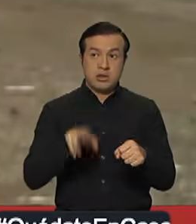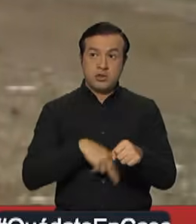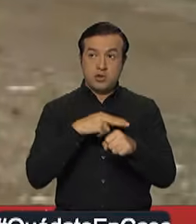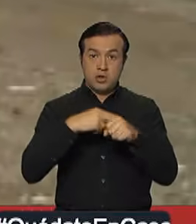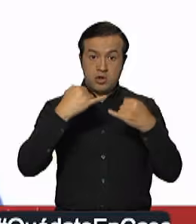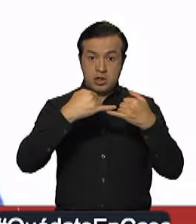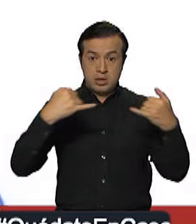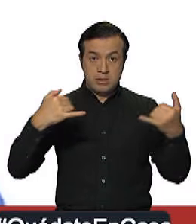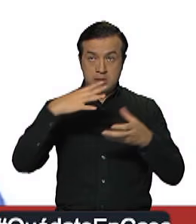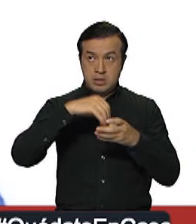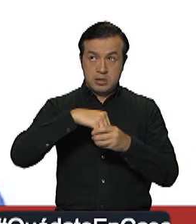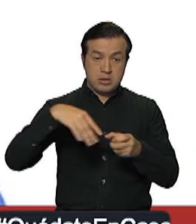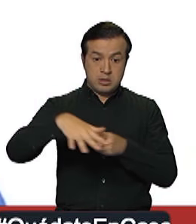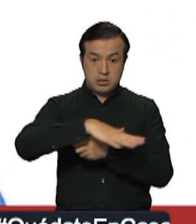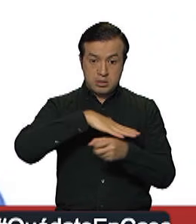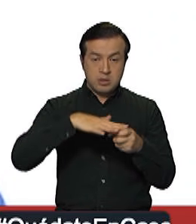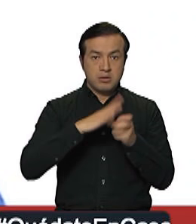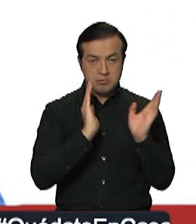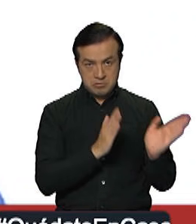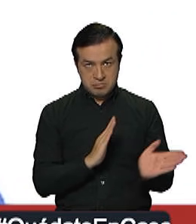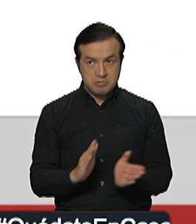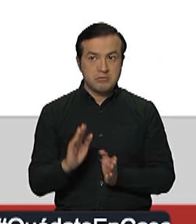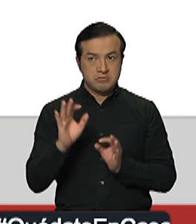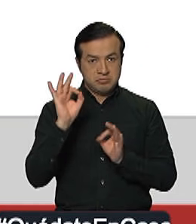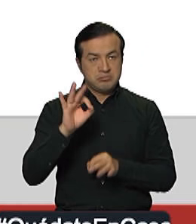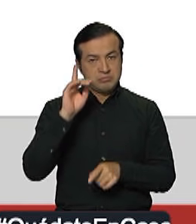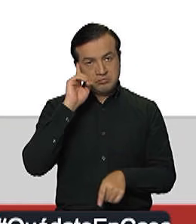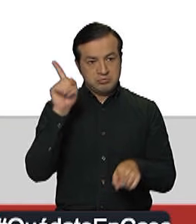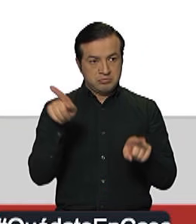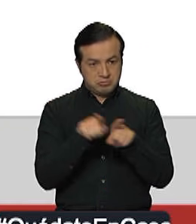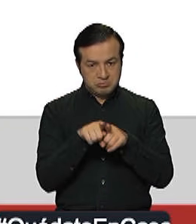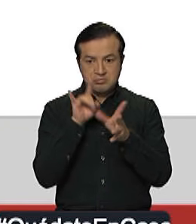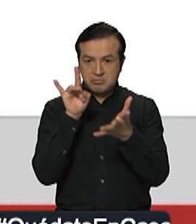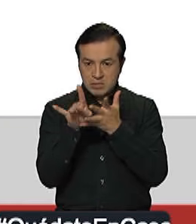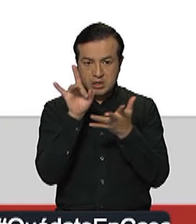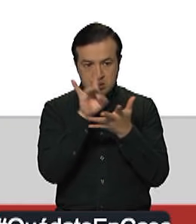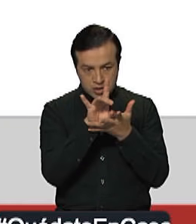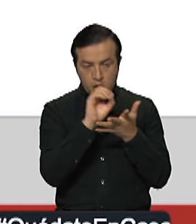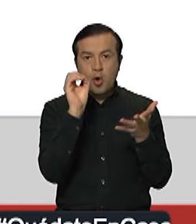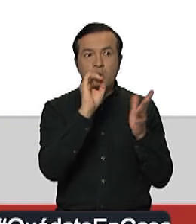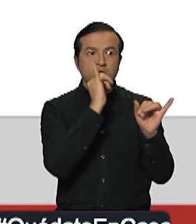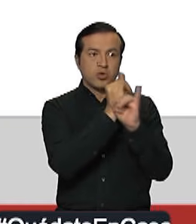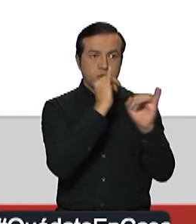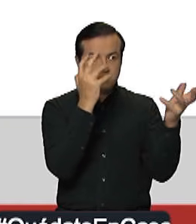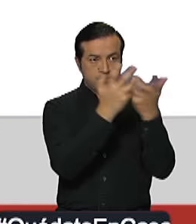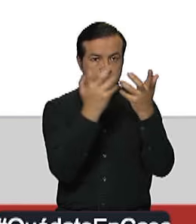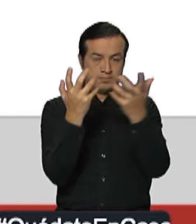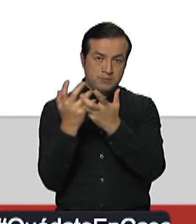Límites Internos. Es el camino correcto suprimir, fusionar entidades